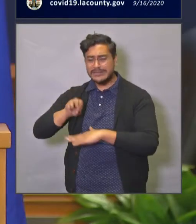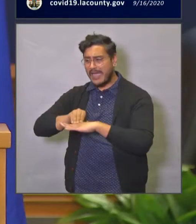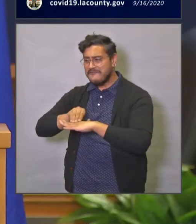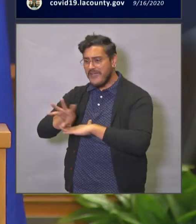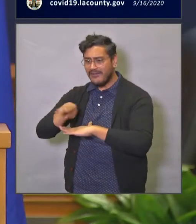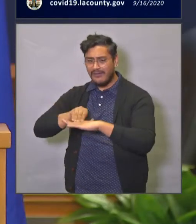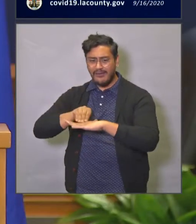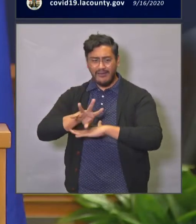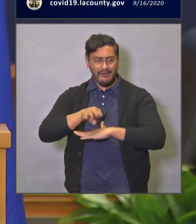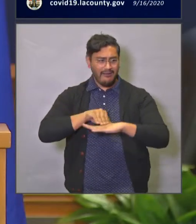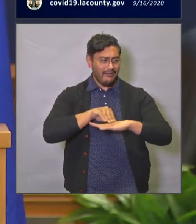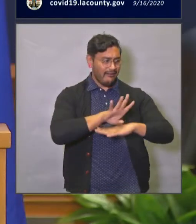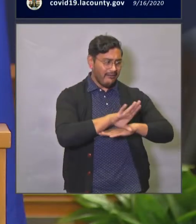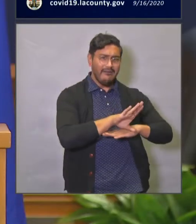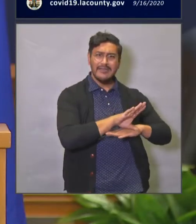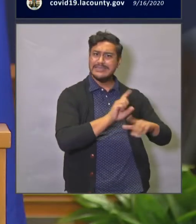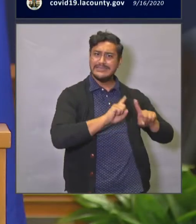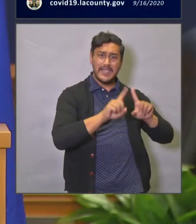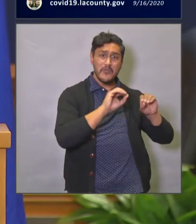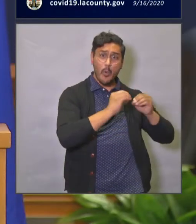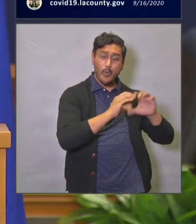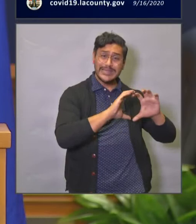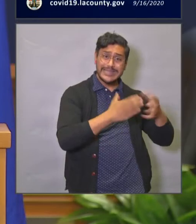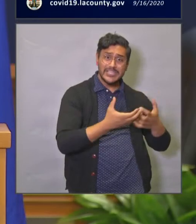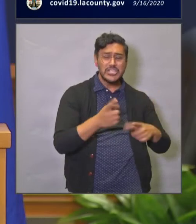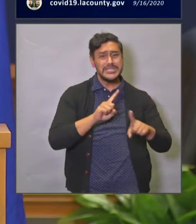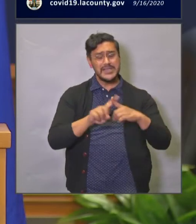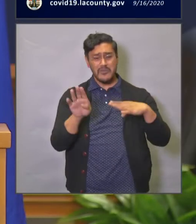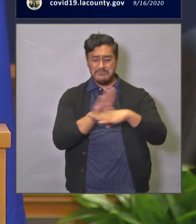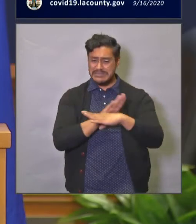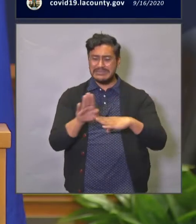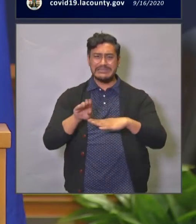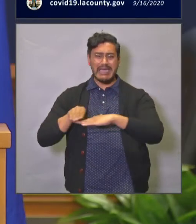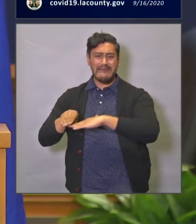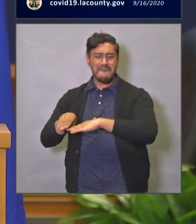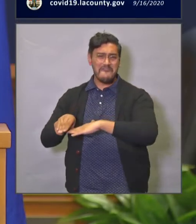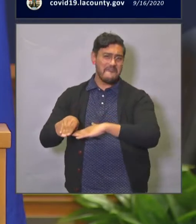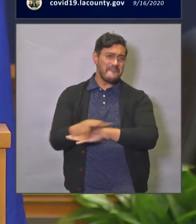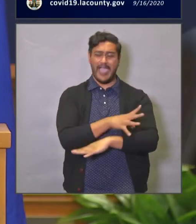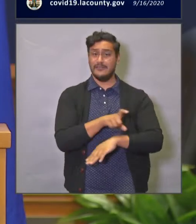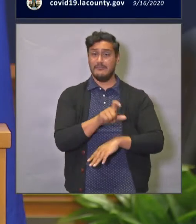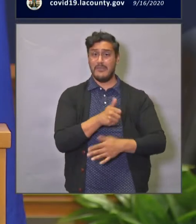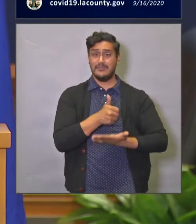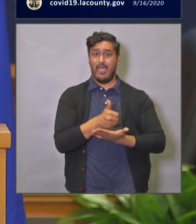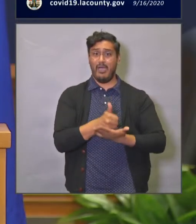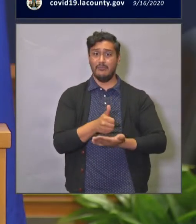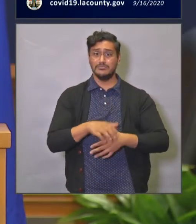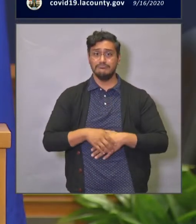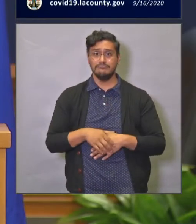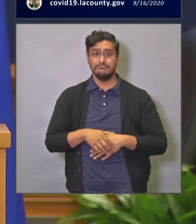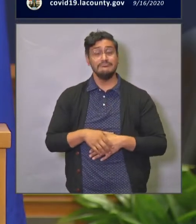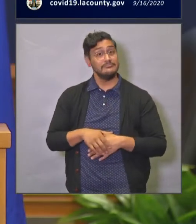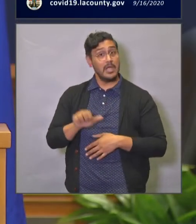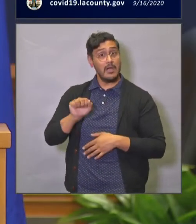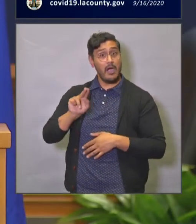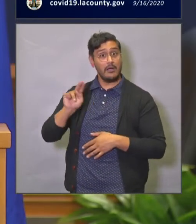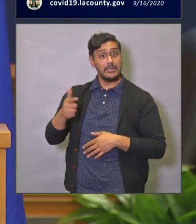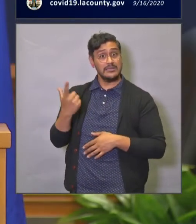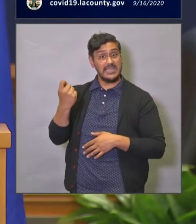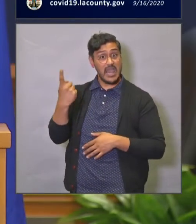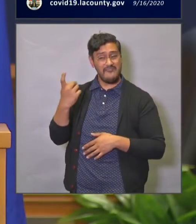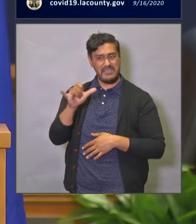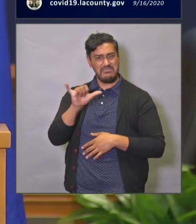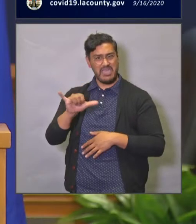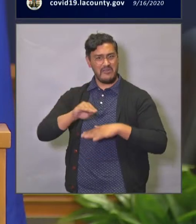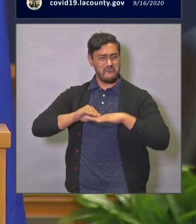a nuestros negocios y también las tenemos que ayudar. A partir del 11 de agosto, el impacto